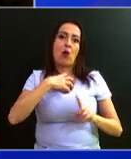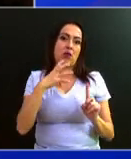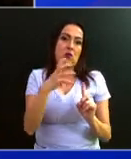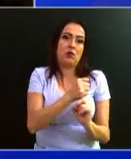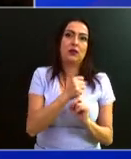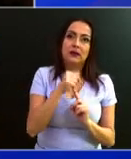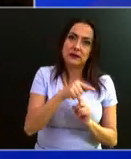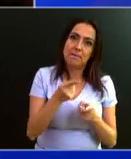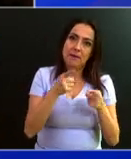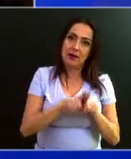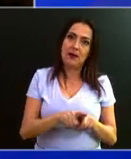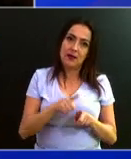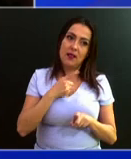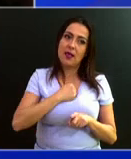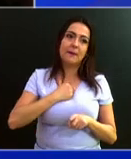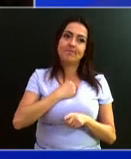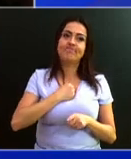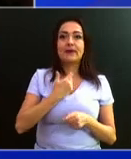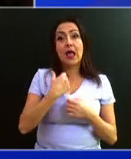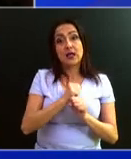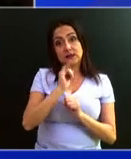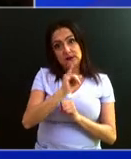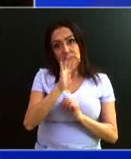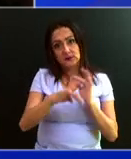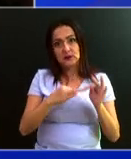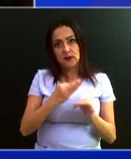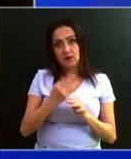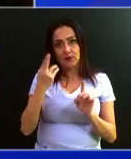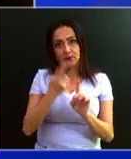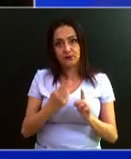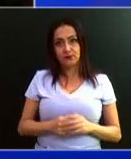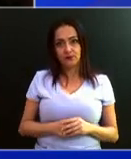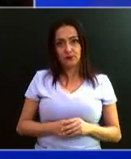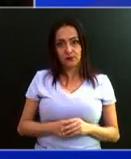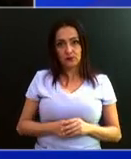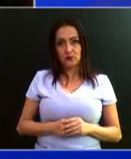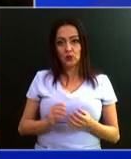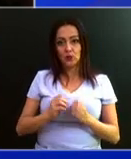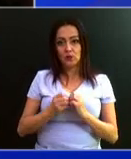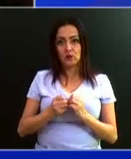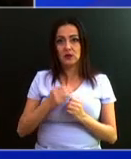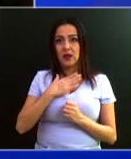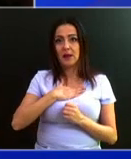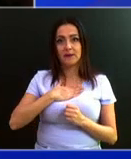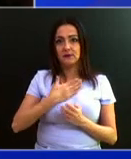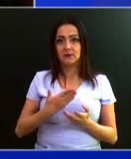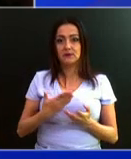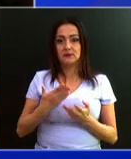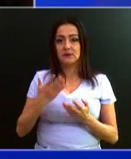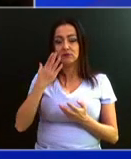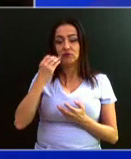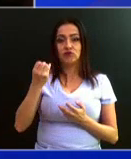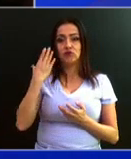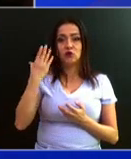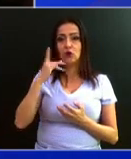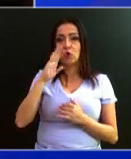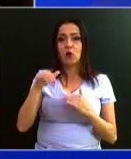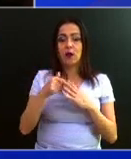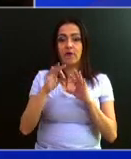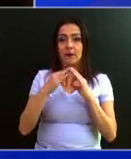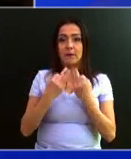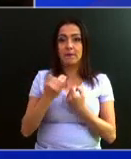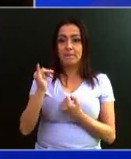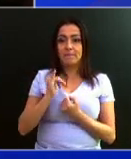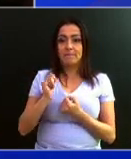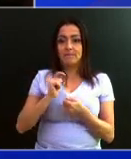esa pareja, pues lamentablemente cometa este tipo de homicidios. Una cifra que lamentablemente deja atrás a toda una familia y que